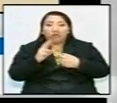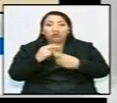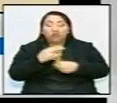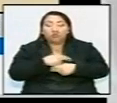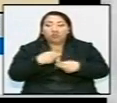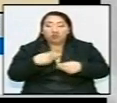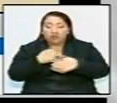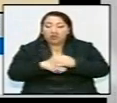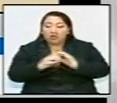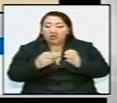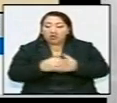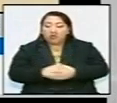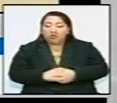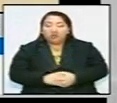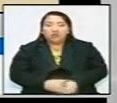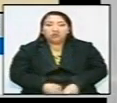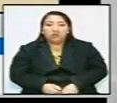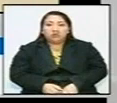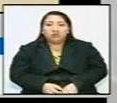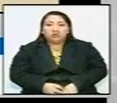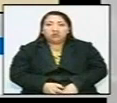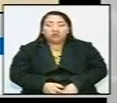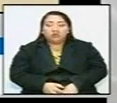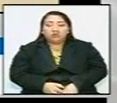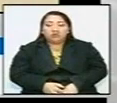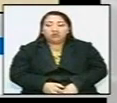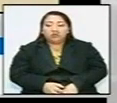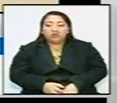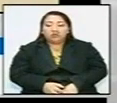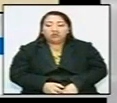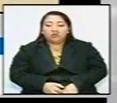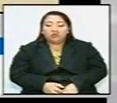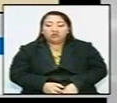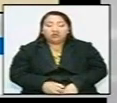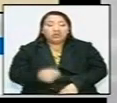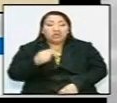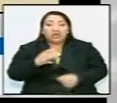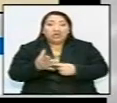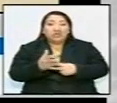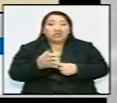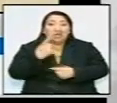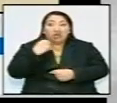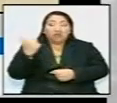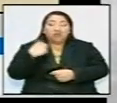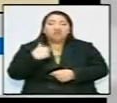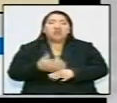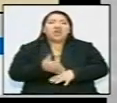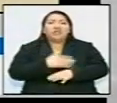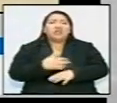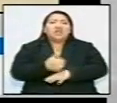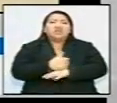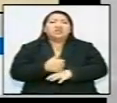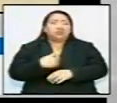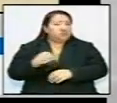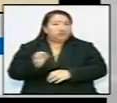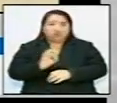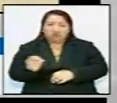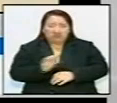Humanos del Congreso de la República desmintió que este señor fuera mi asesor,